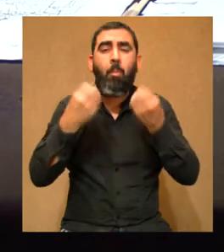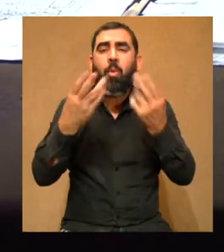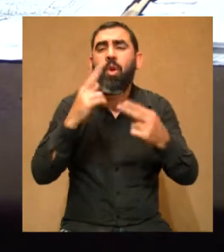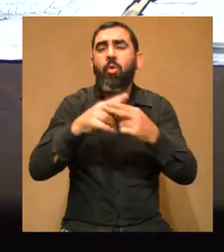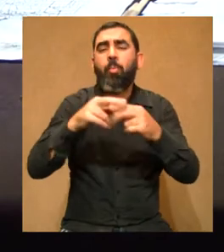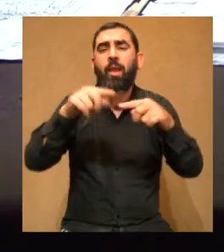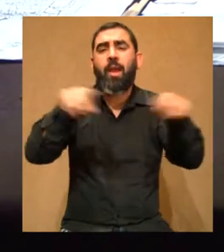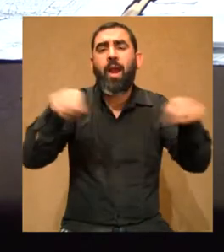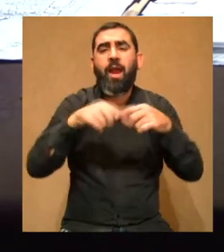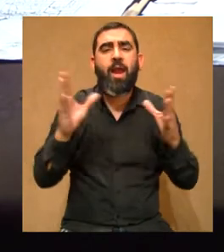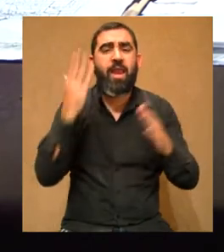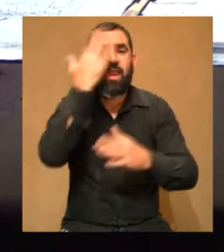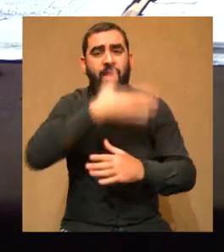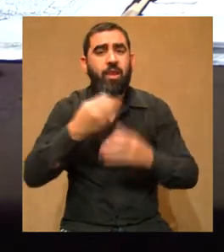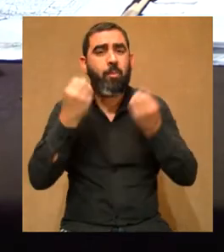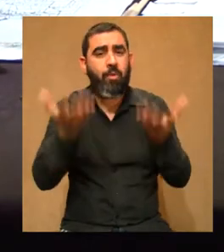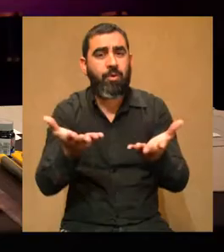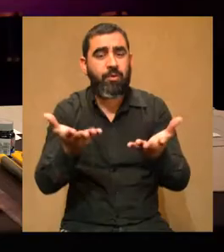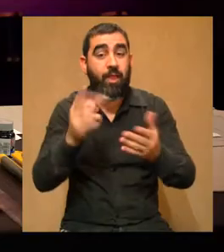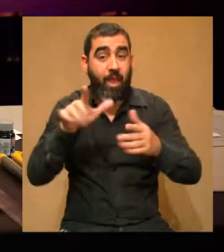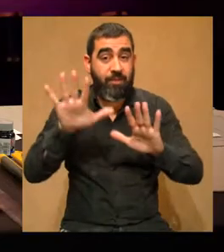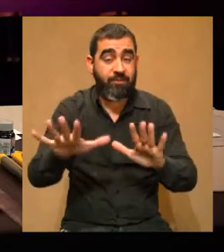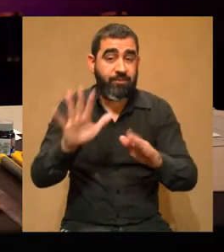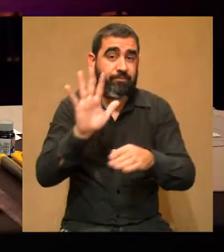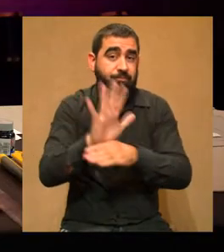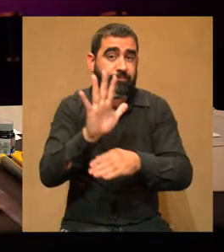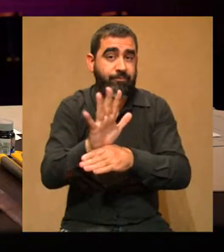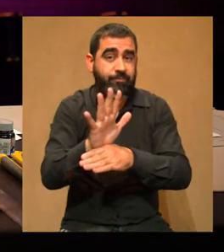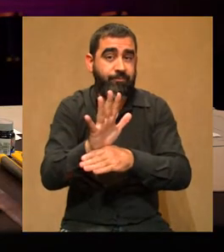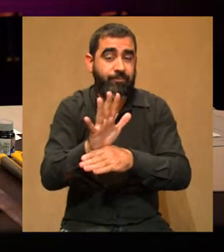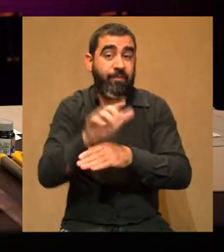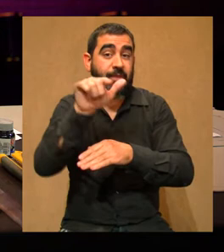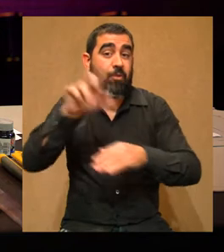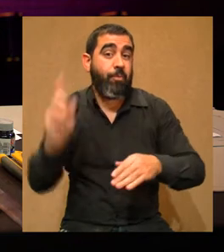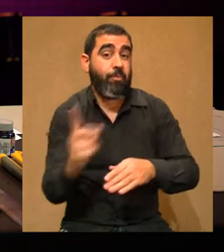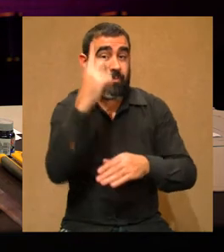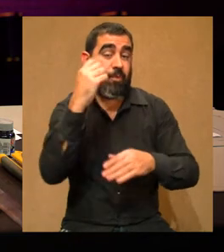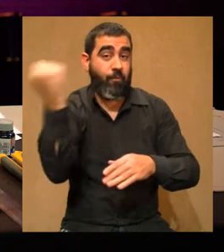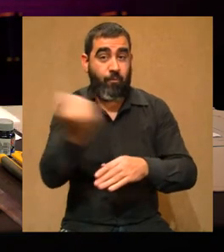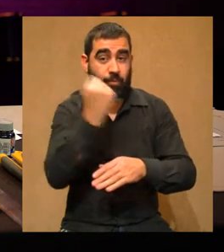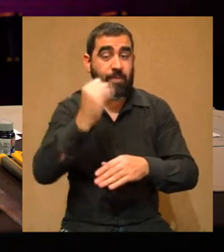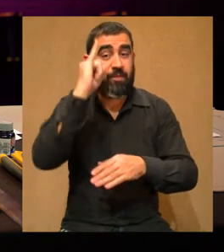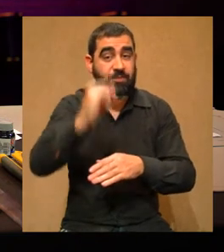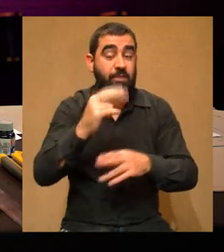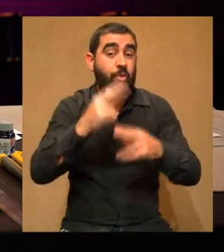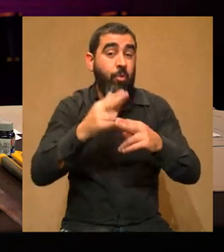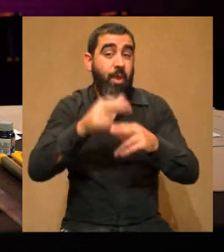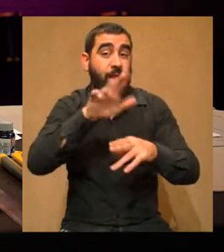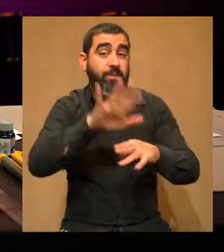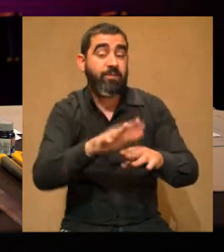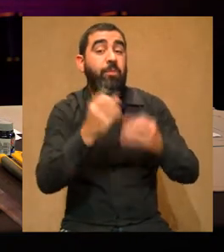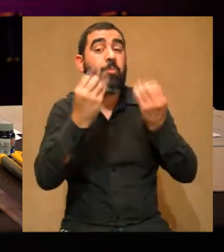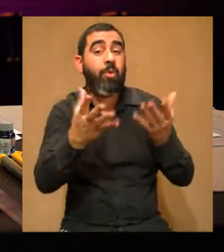por qué se les llama caja negra entonces por qué así esto es como esto es lo primordial del aro se le llama caja